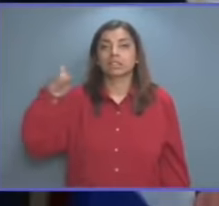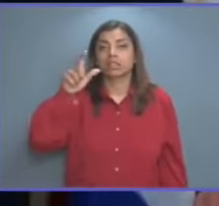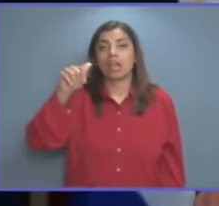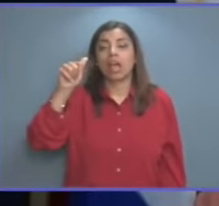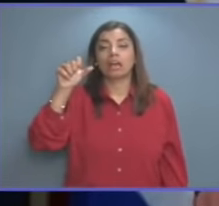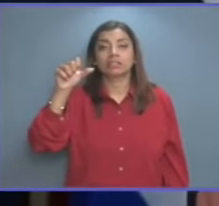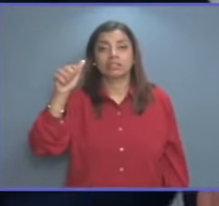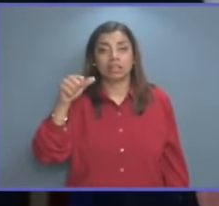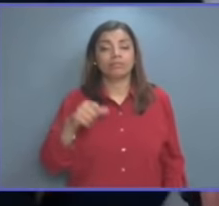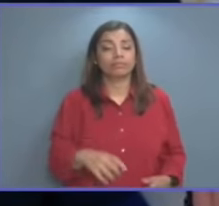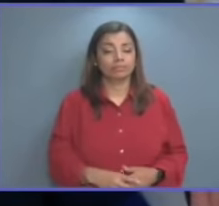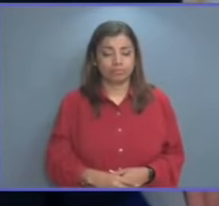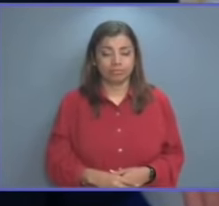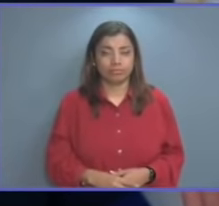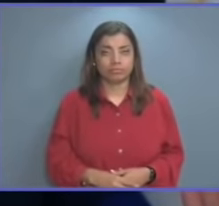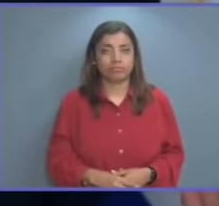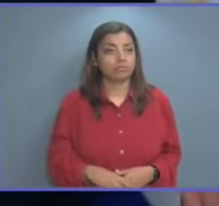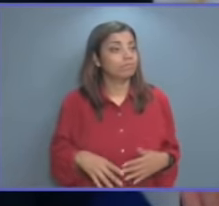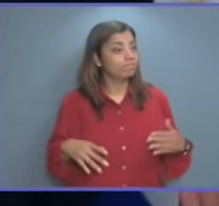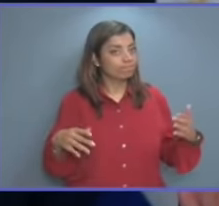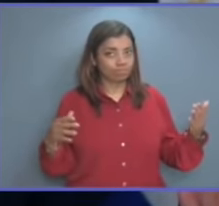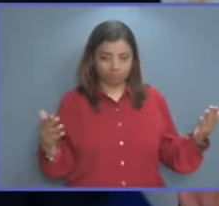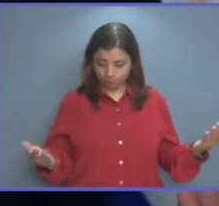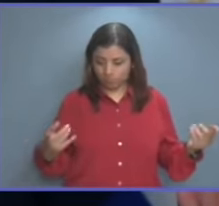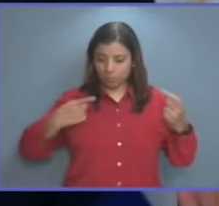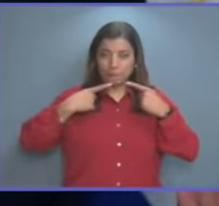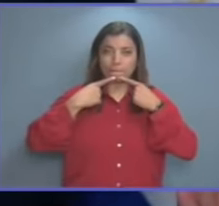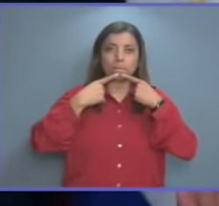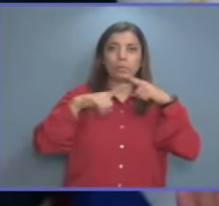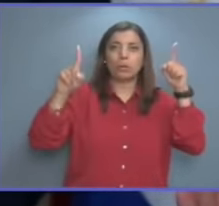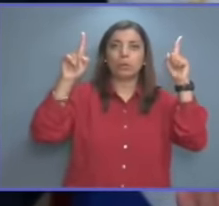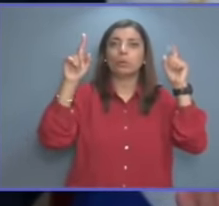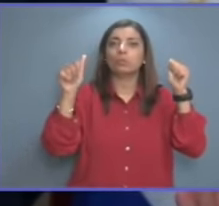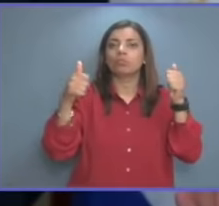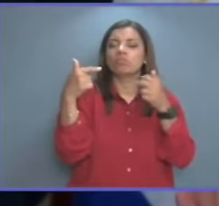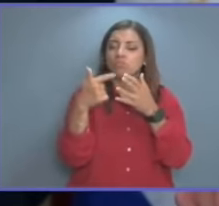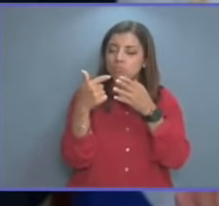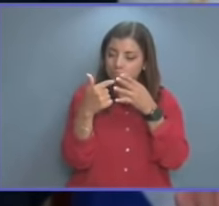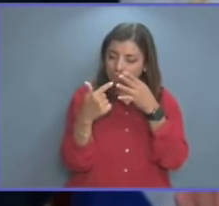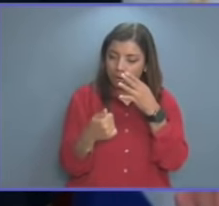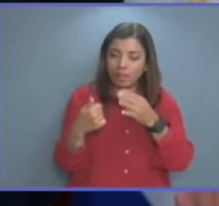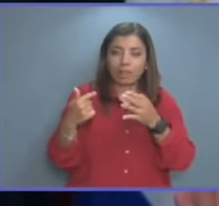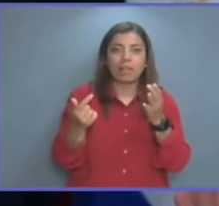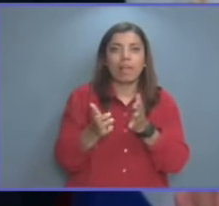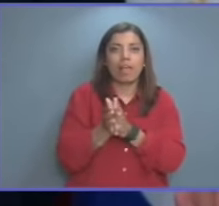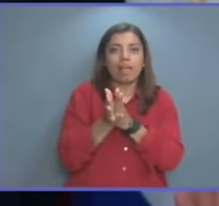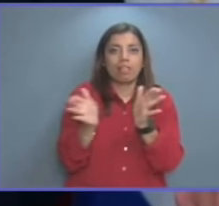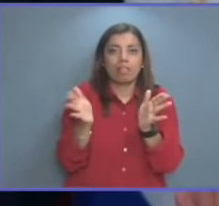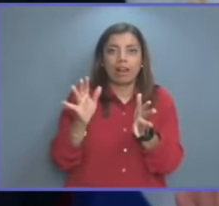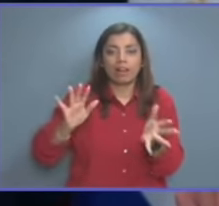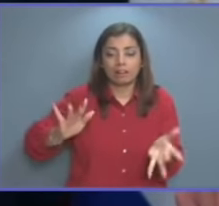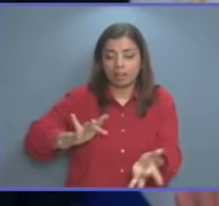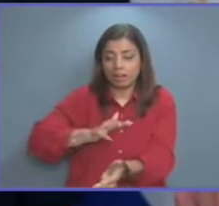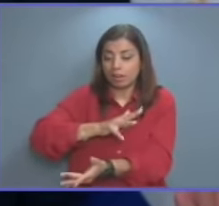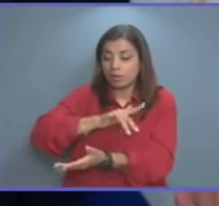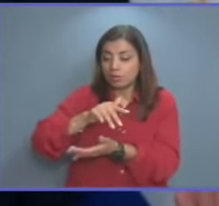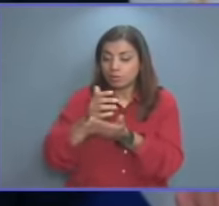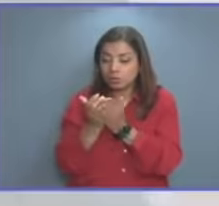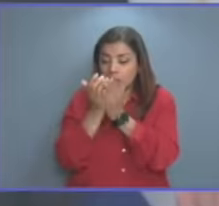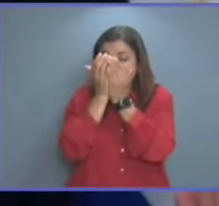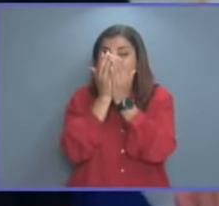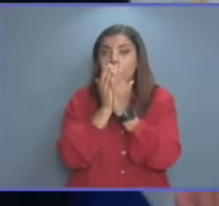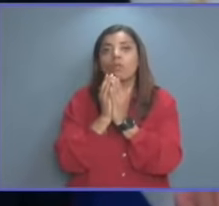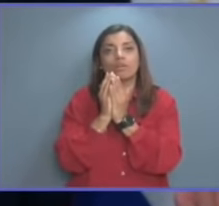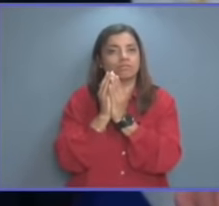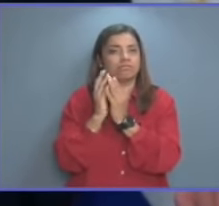hicimos historia hemos aprobado la ley general de recursos hídricos aprobamos la ley del agua